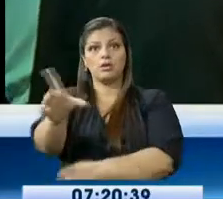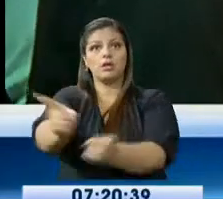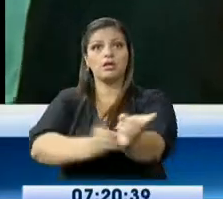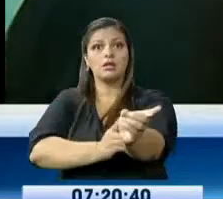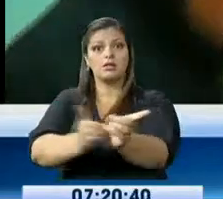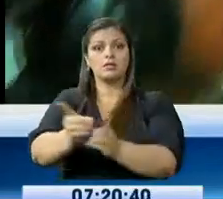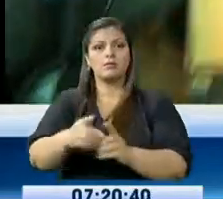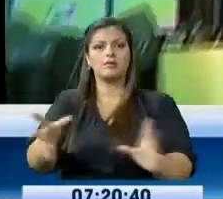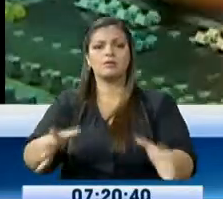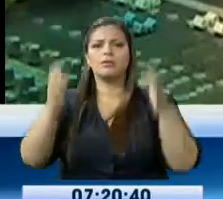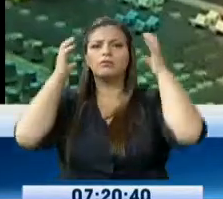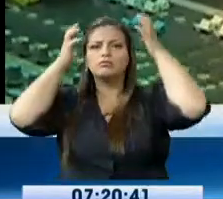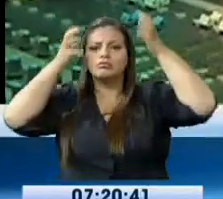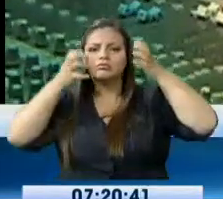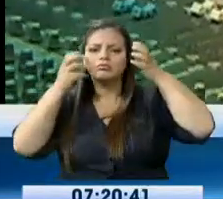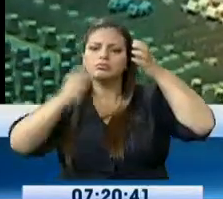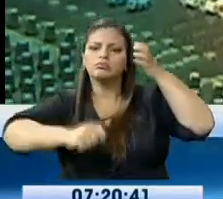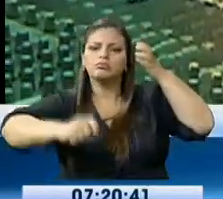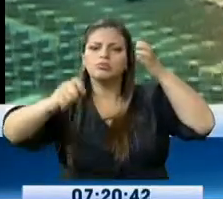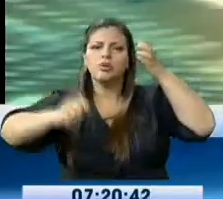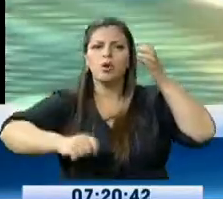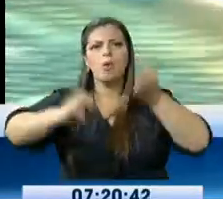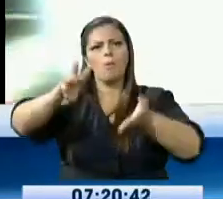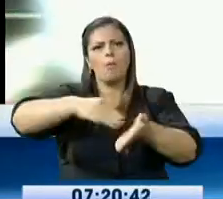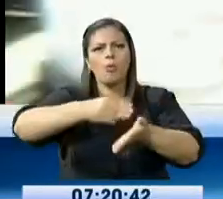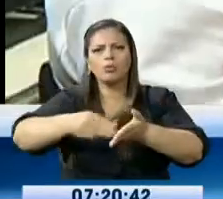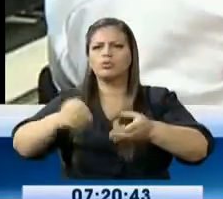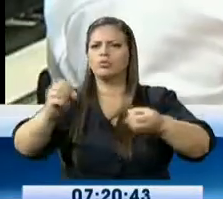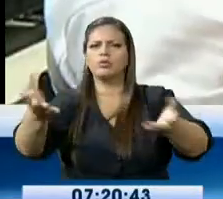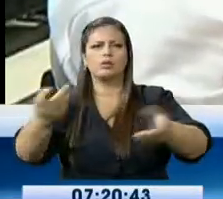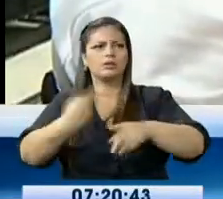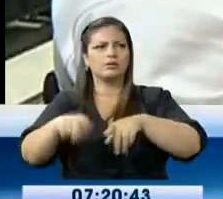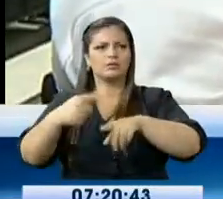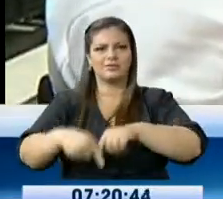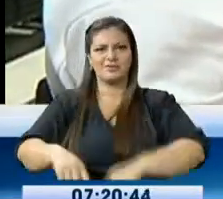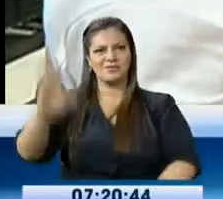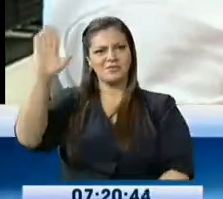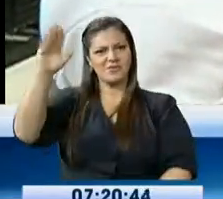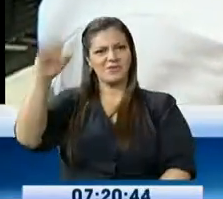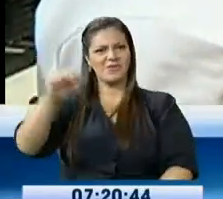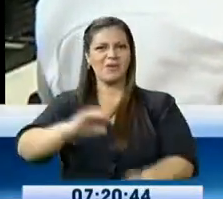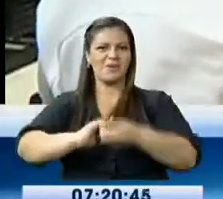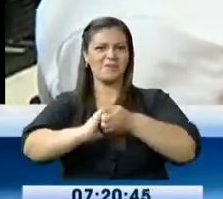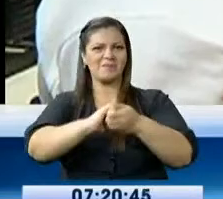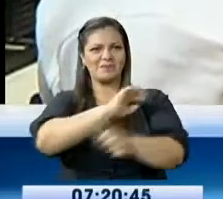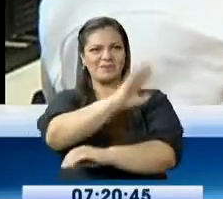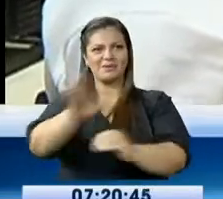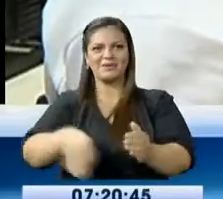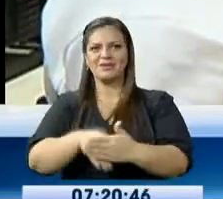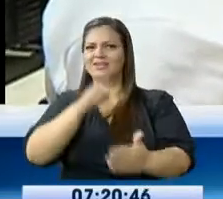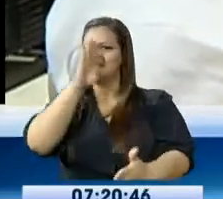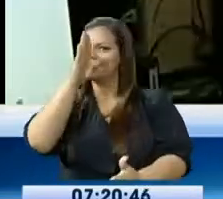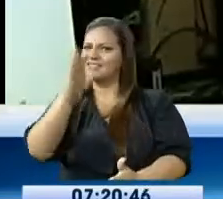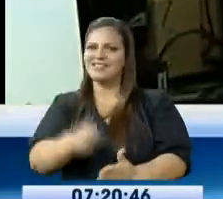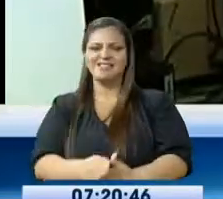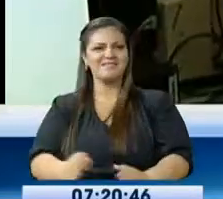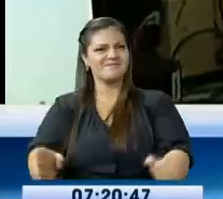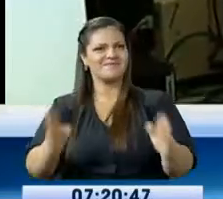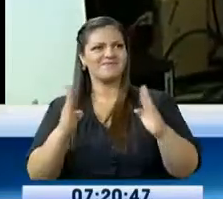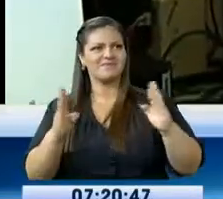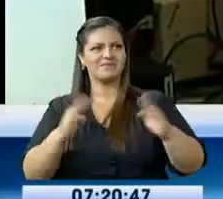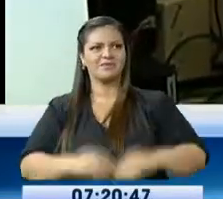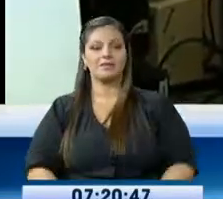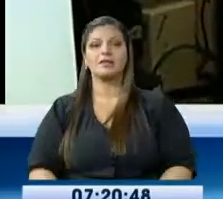ambientación sonora en nuestras emisiones. Bueno, un saludo muy cordial para todos los amigos que siempre nos han visto en todo este año. Cada